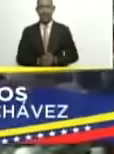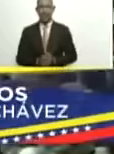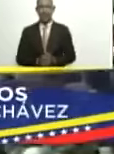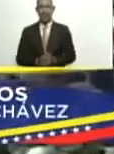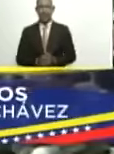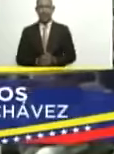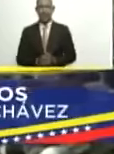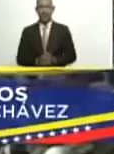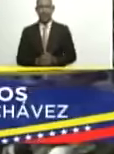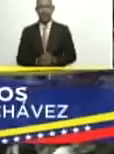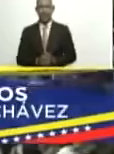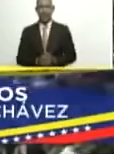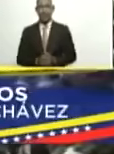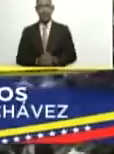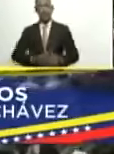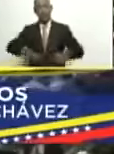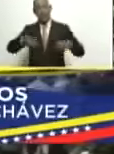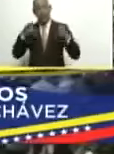Bastante